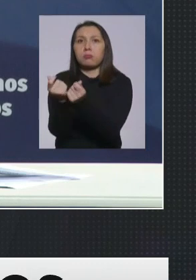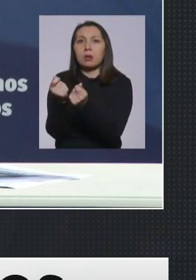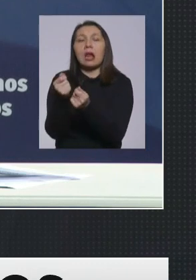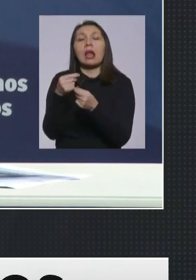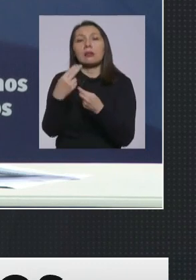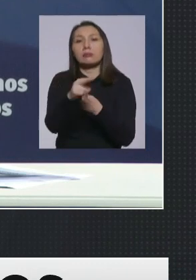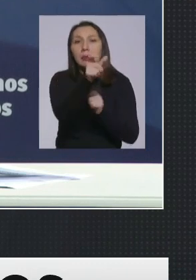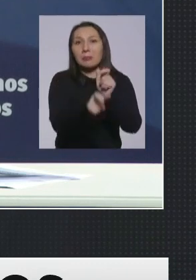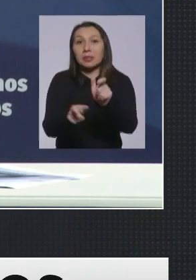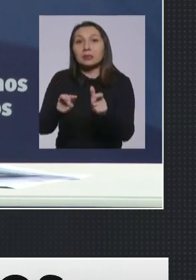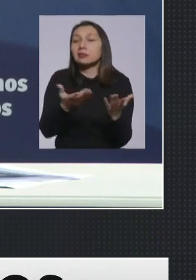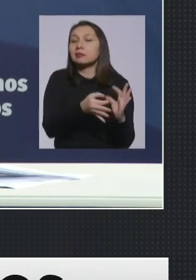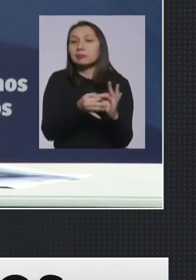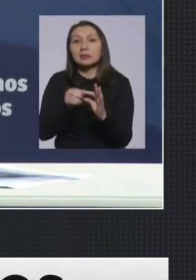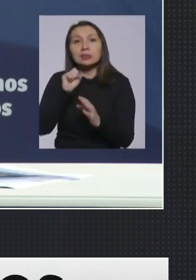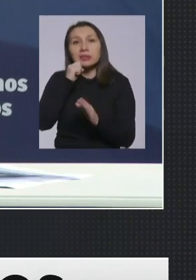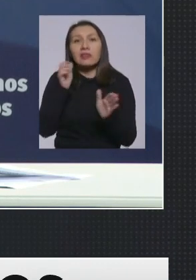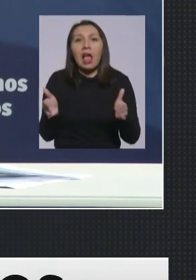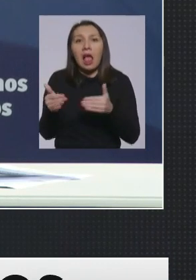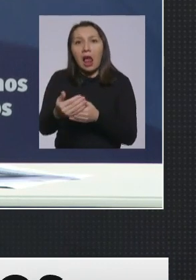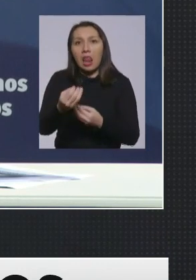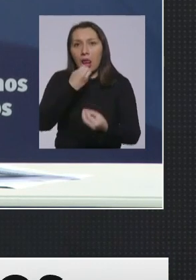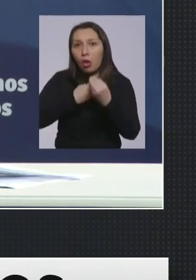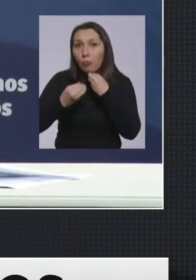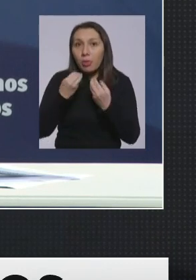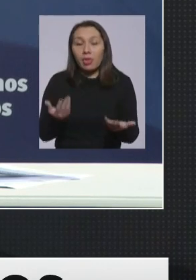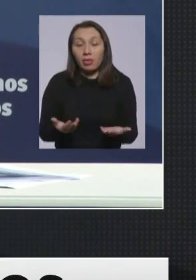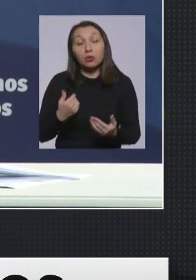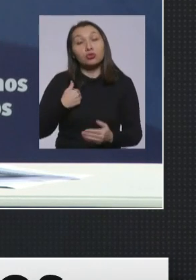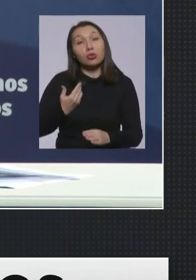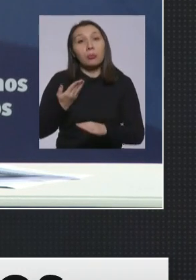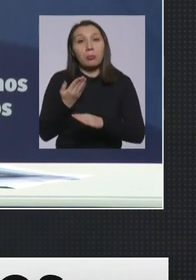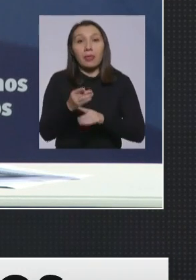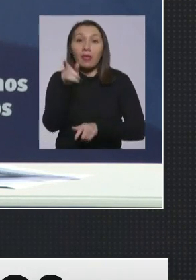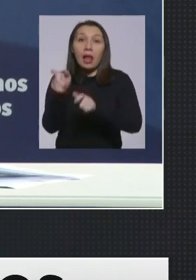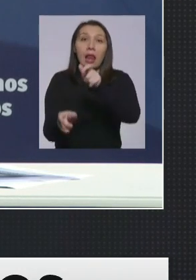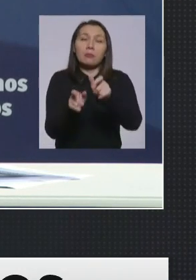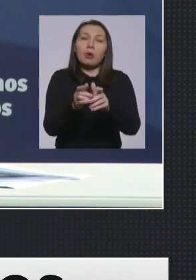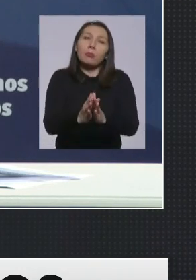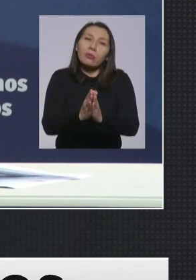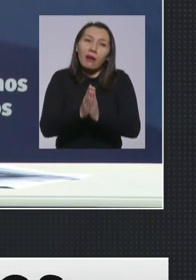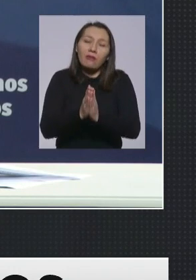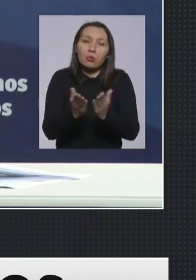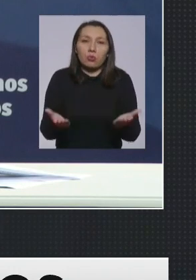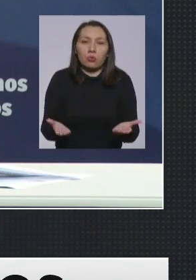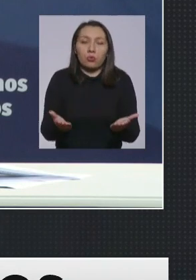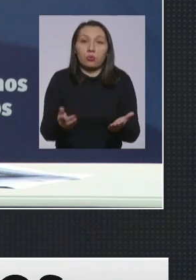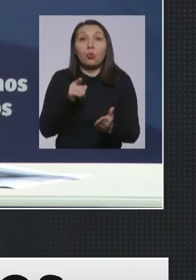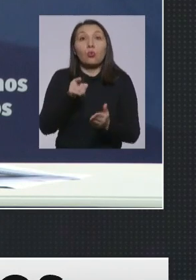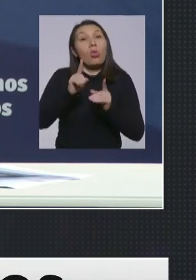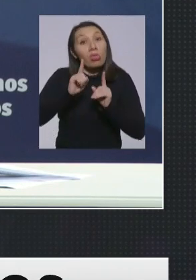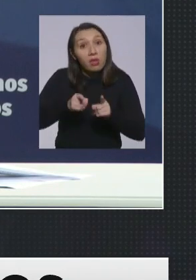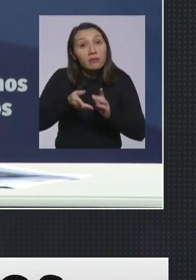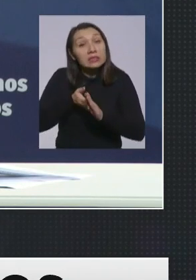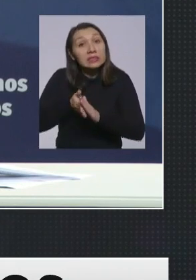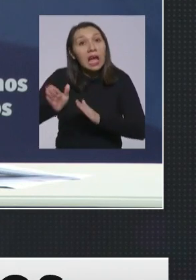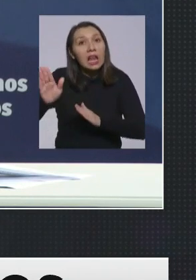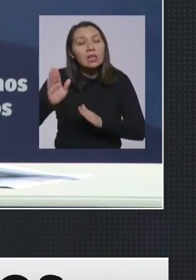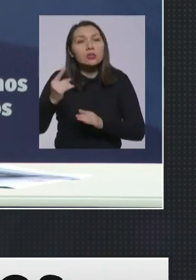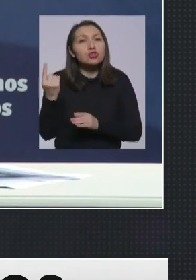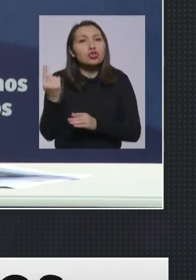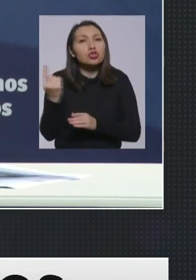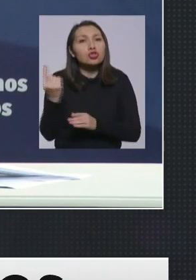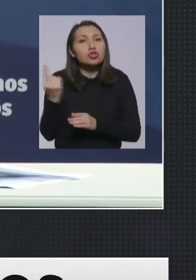también lo que significa la caja de alimentos yo le he pedido a esa persona que por favor si tienen que salir hagan